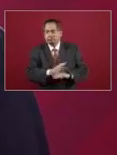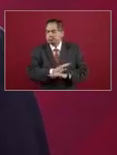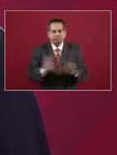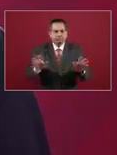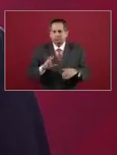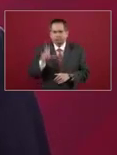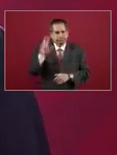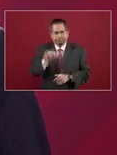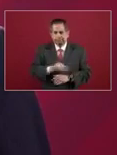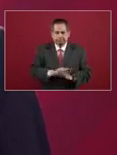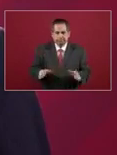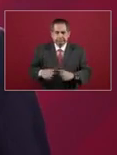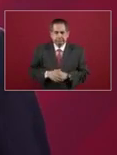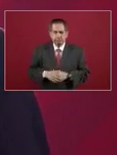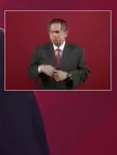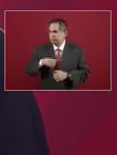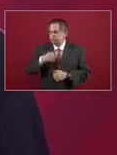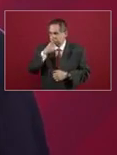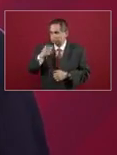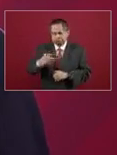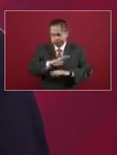tolerada en el país. Ya lo puedo decir.